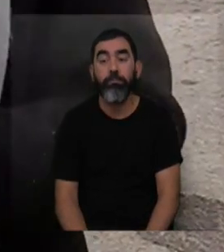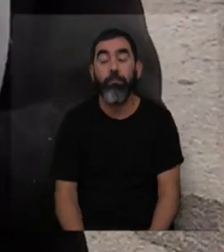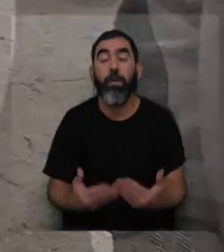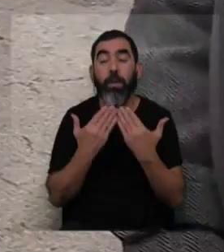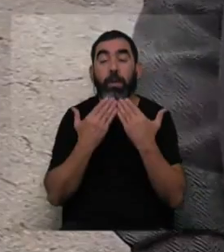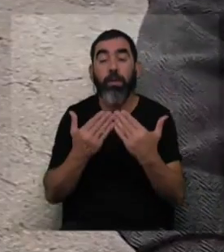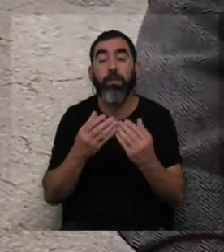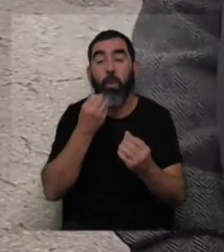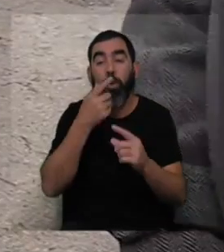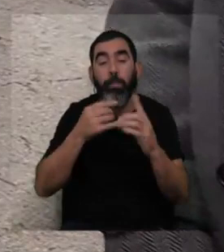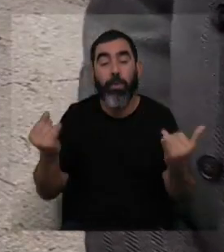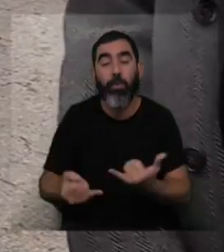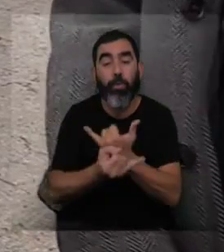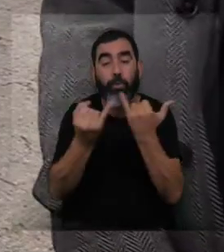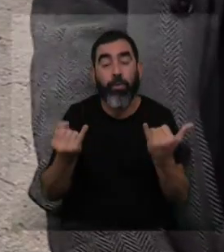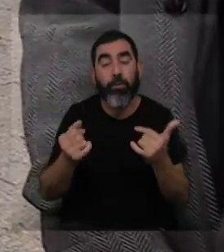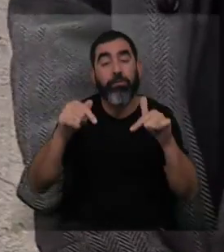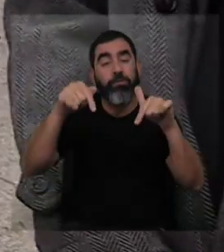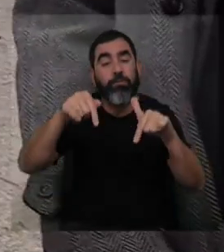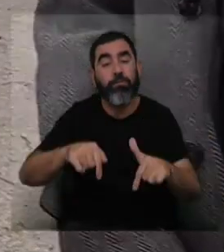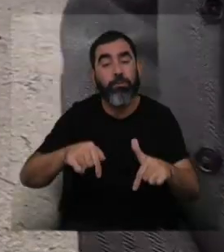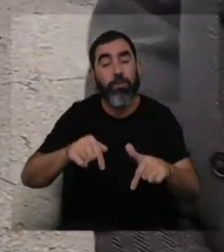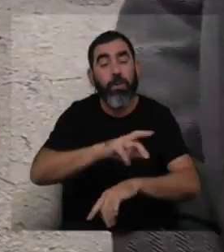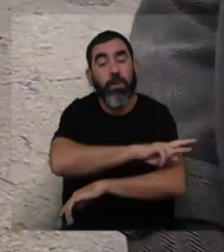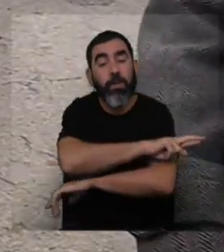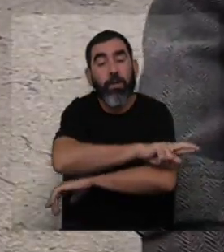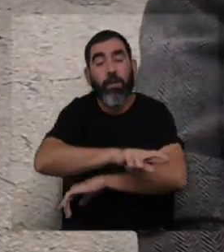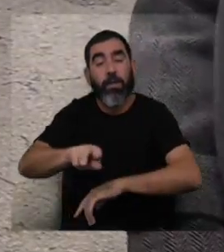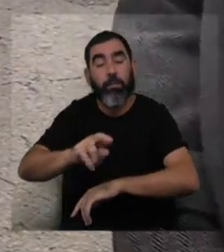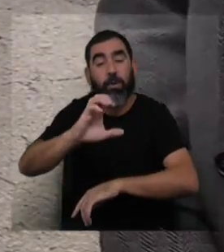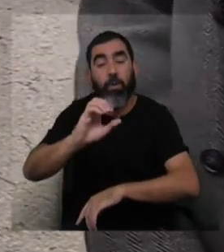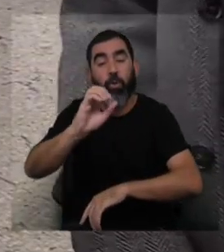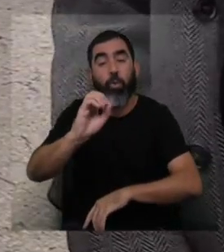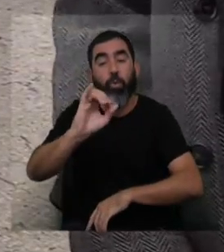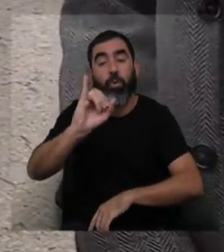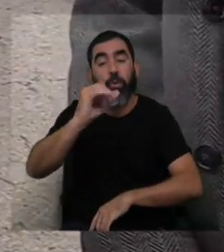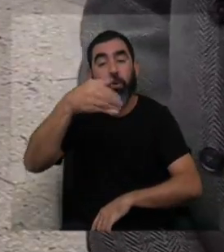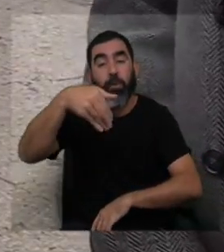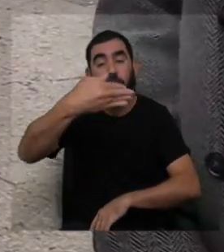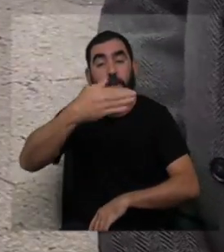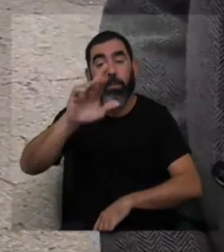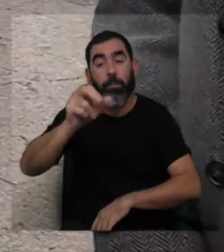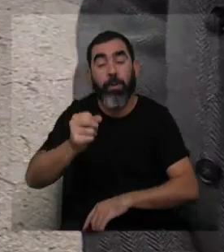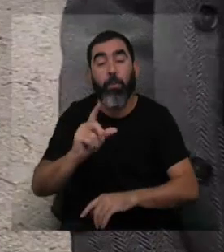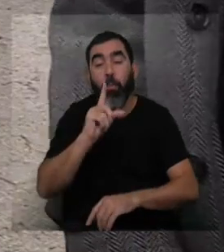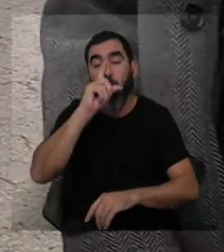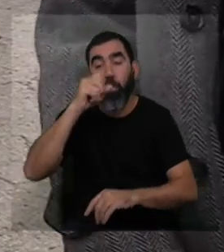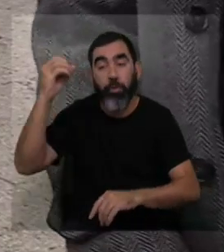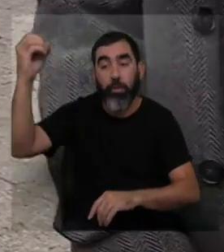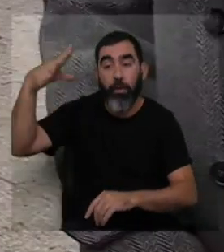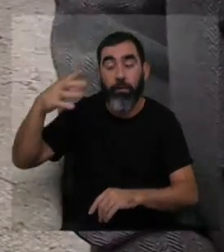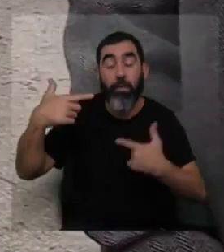Gracias, Rosina. Buen mediodía para todos. Nos encontramos en Rambla y Coimbra porque en el marco del programa Montevideo se ilumina,